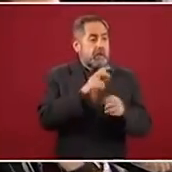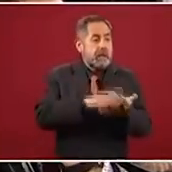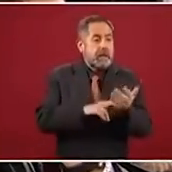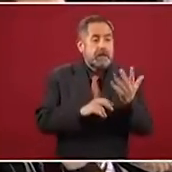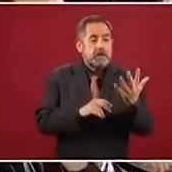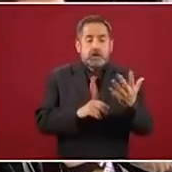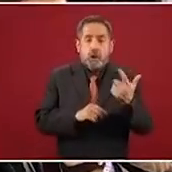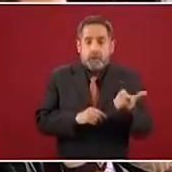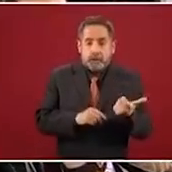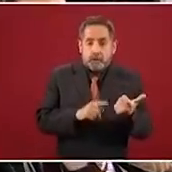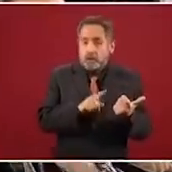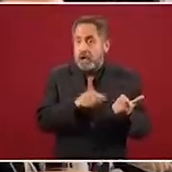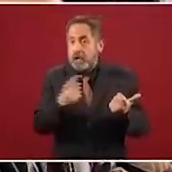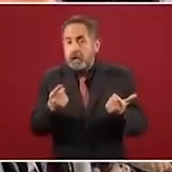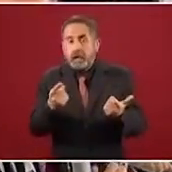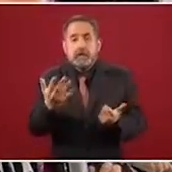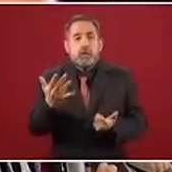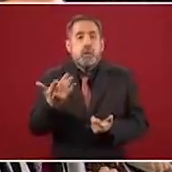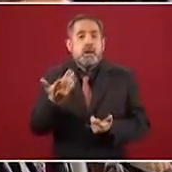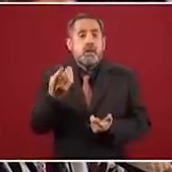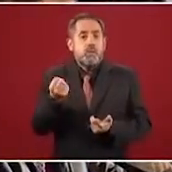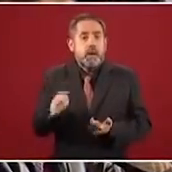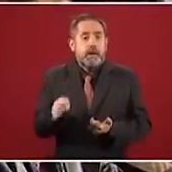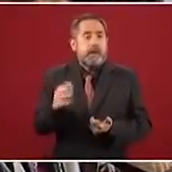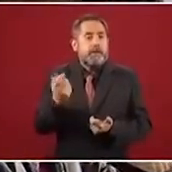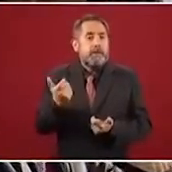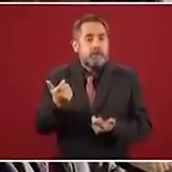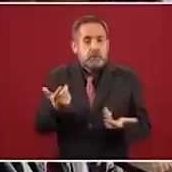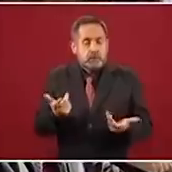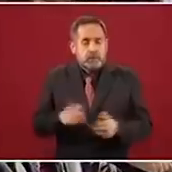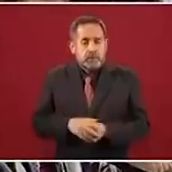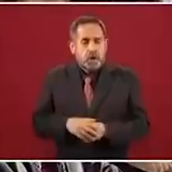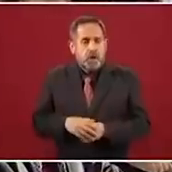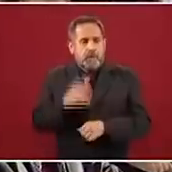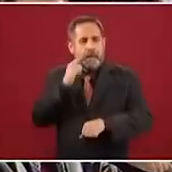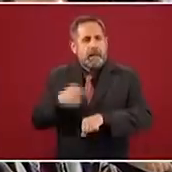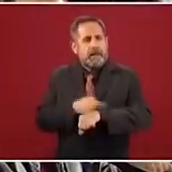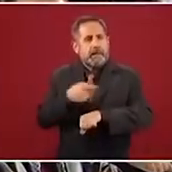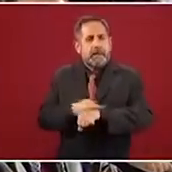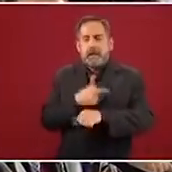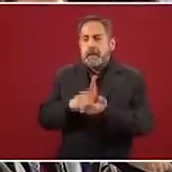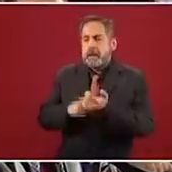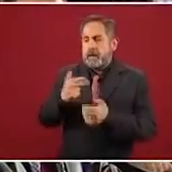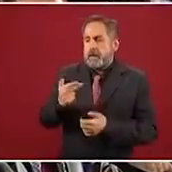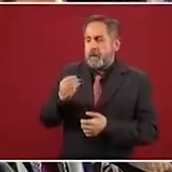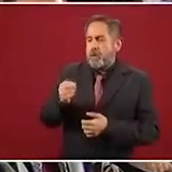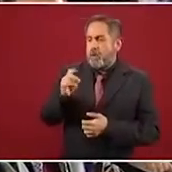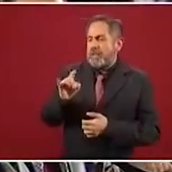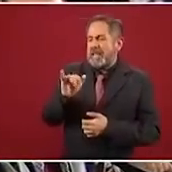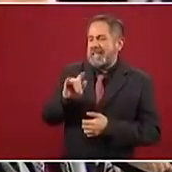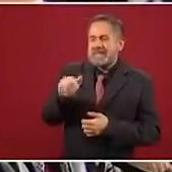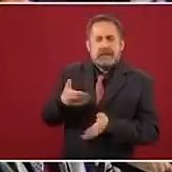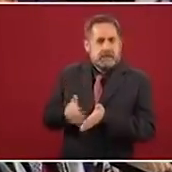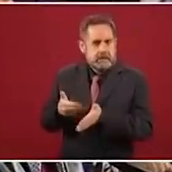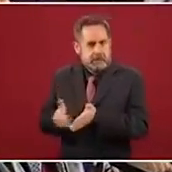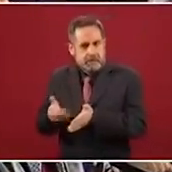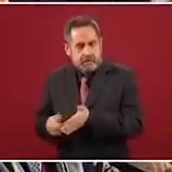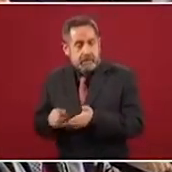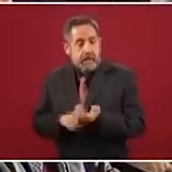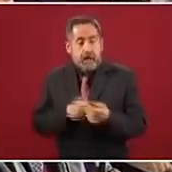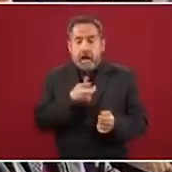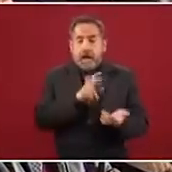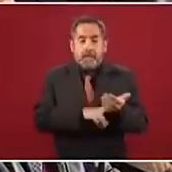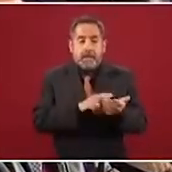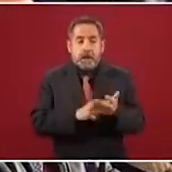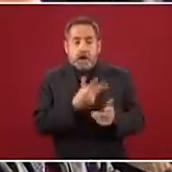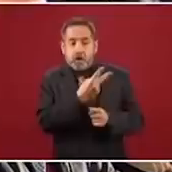estado 59 pesos. La hemodiálisis, presidente. En un estado